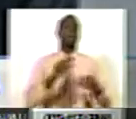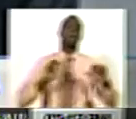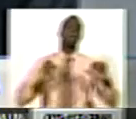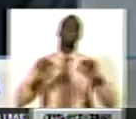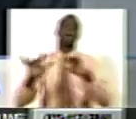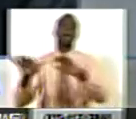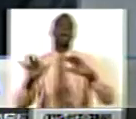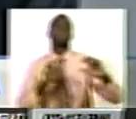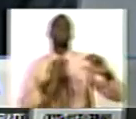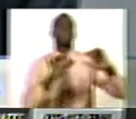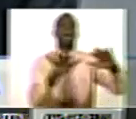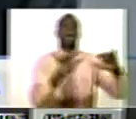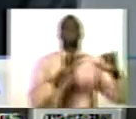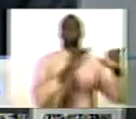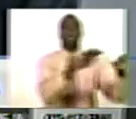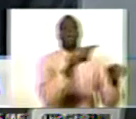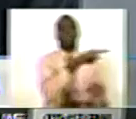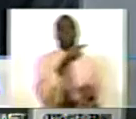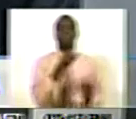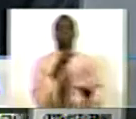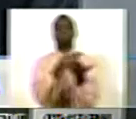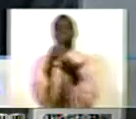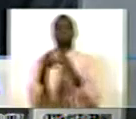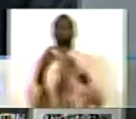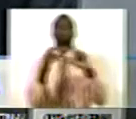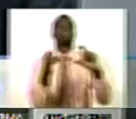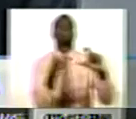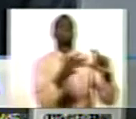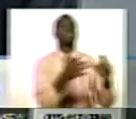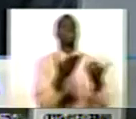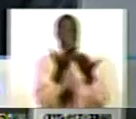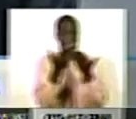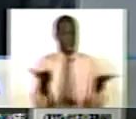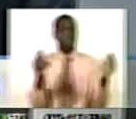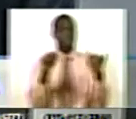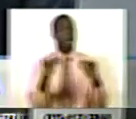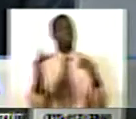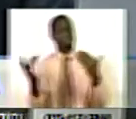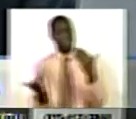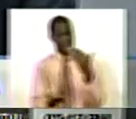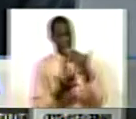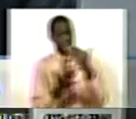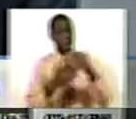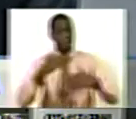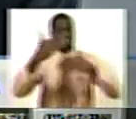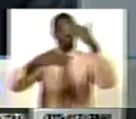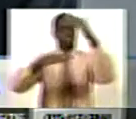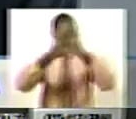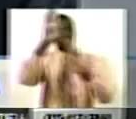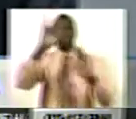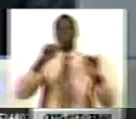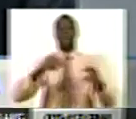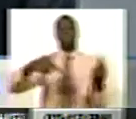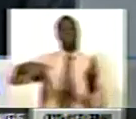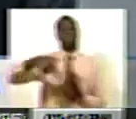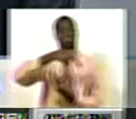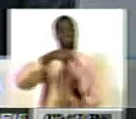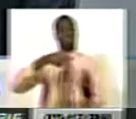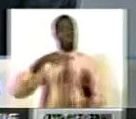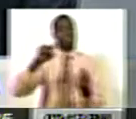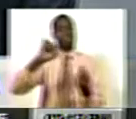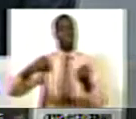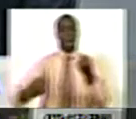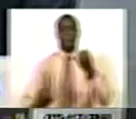de este proceso de carnetización, que es eso, es un proceso de avance tecnológico indispensable para la revolución bolivariana,